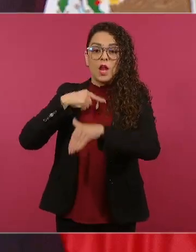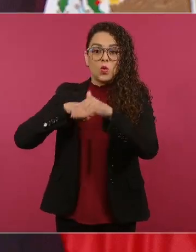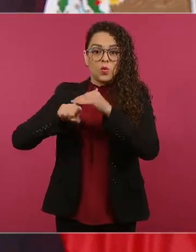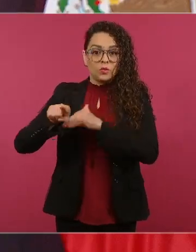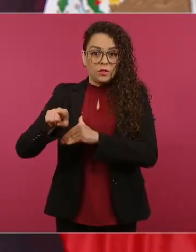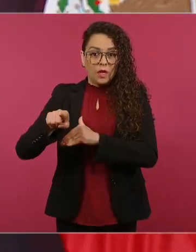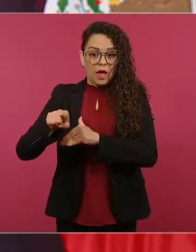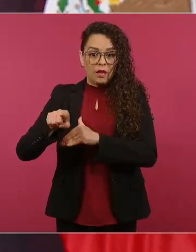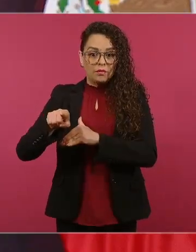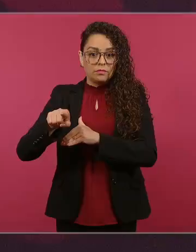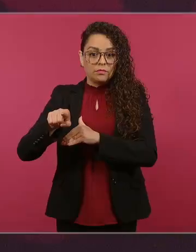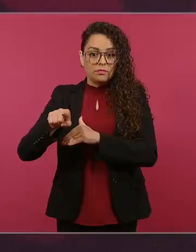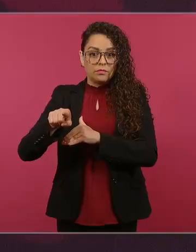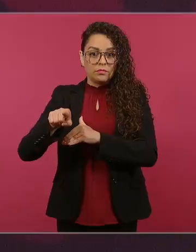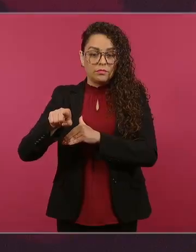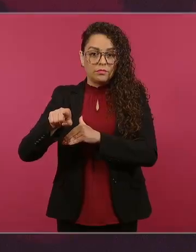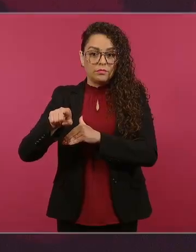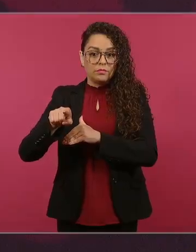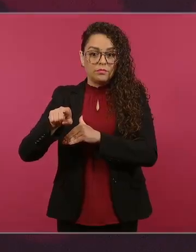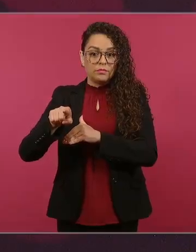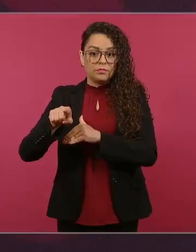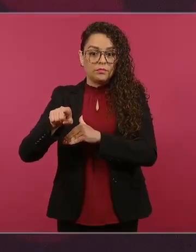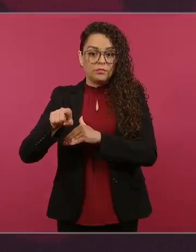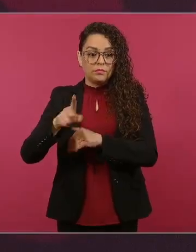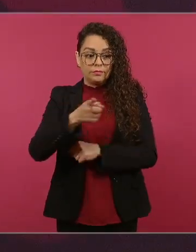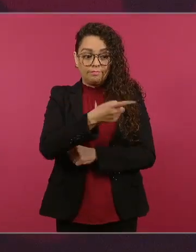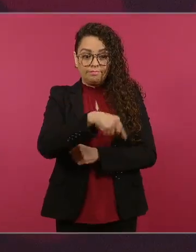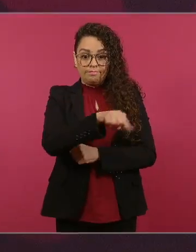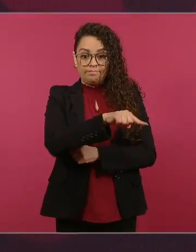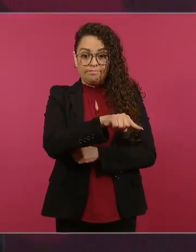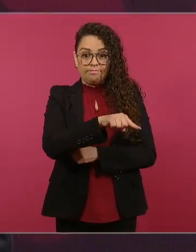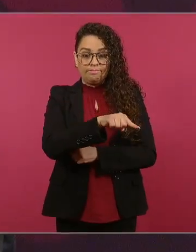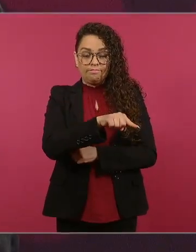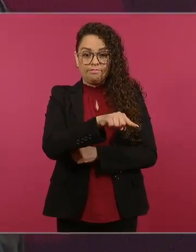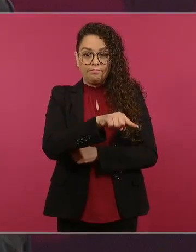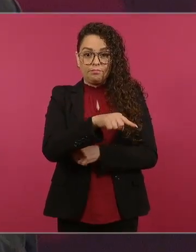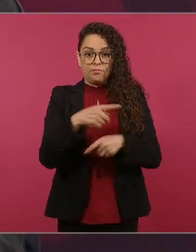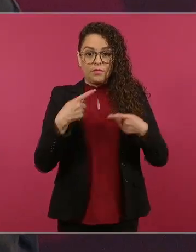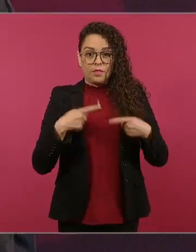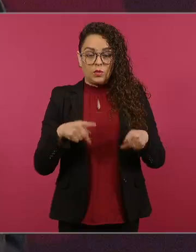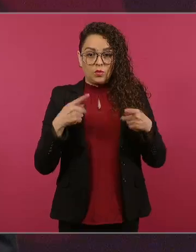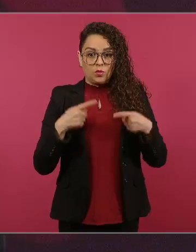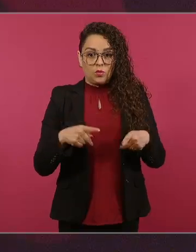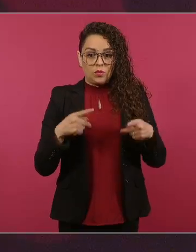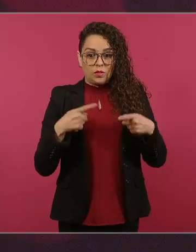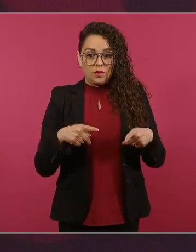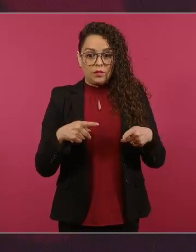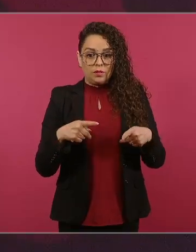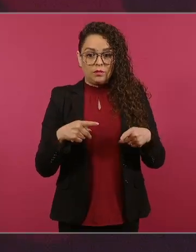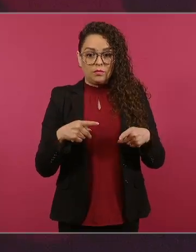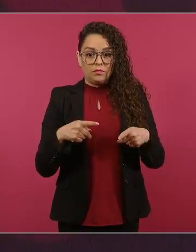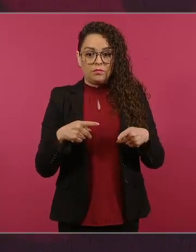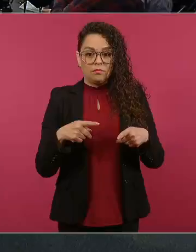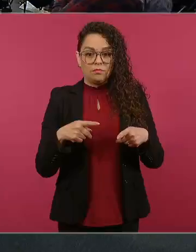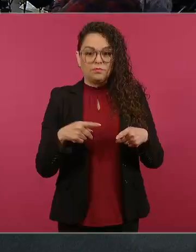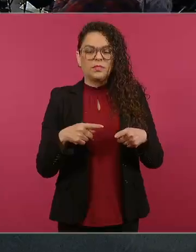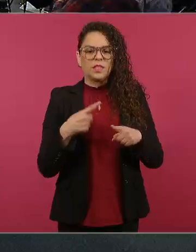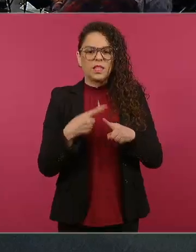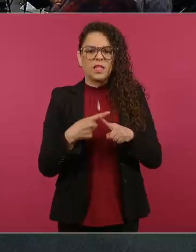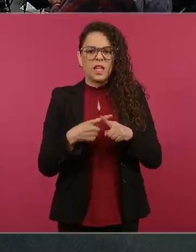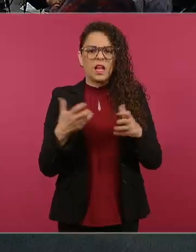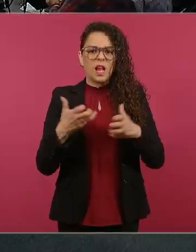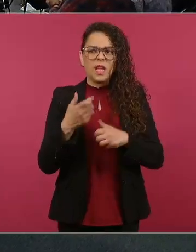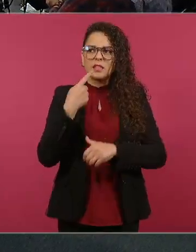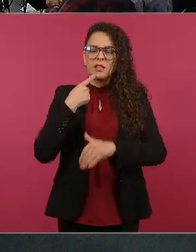participado en Ayotzinapa la hicieron abogados vinculados a